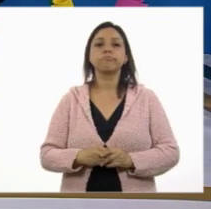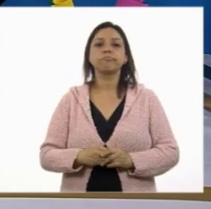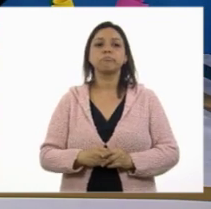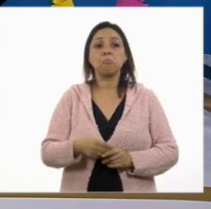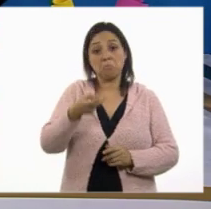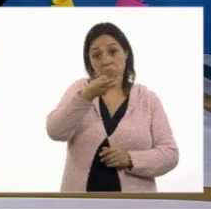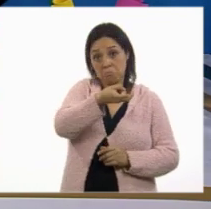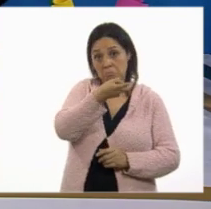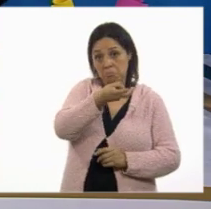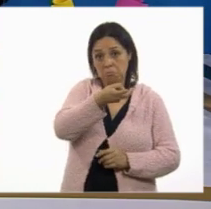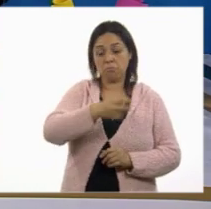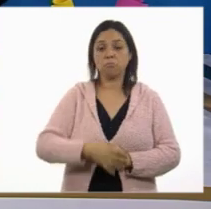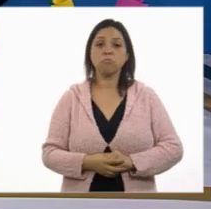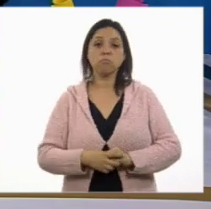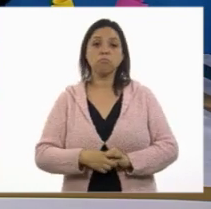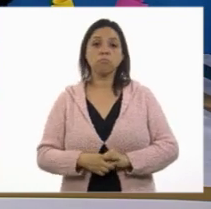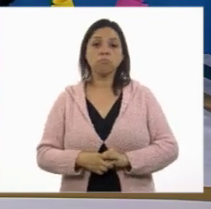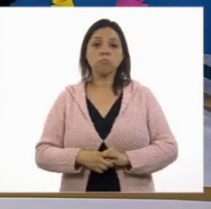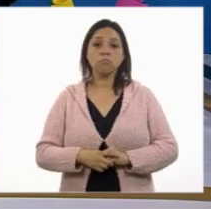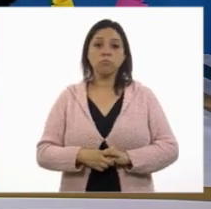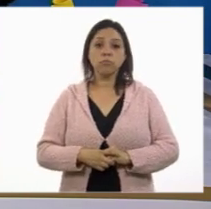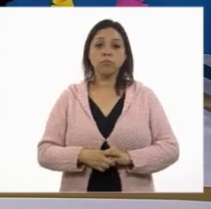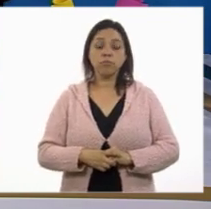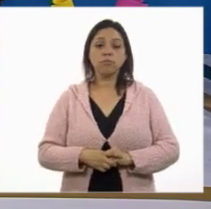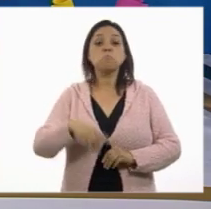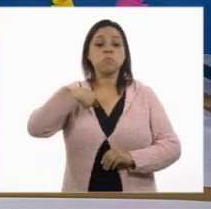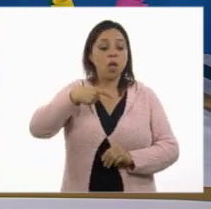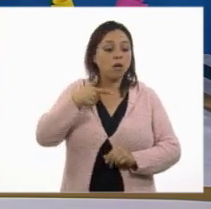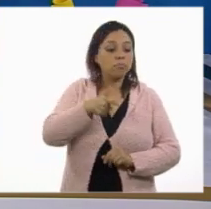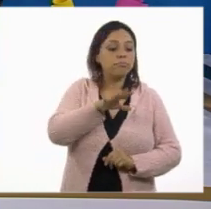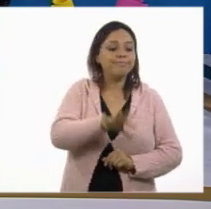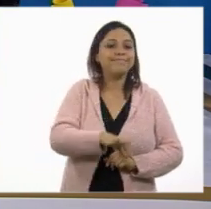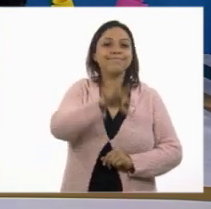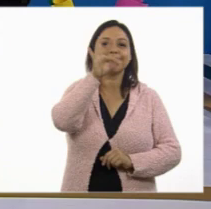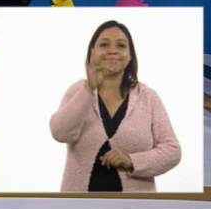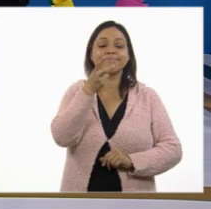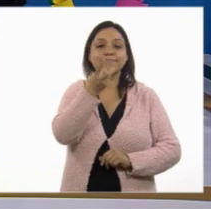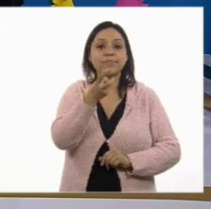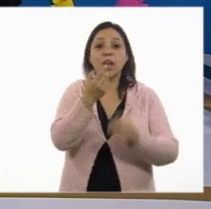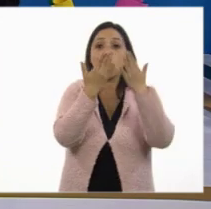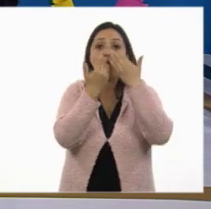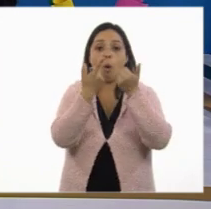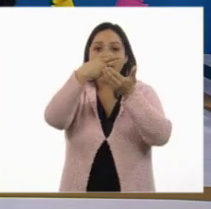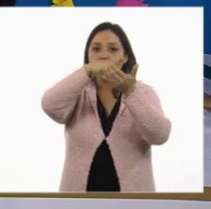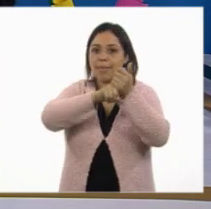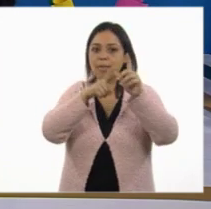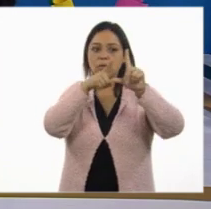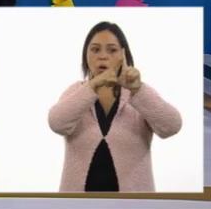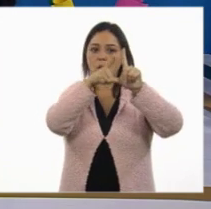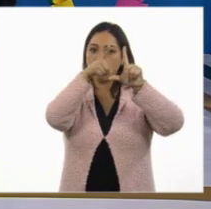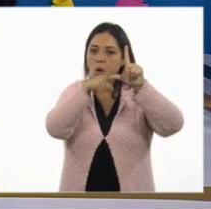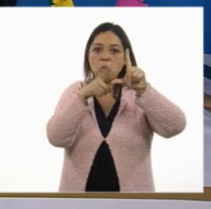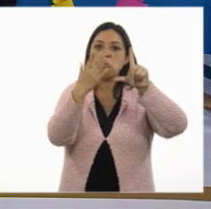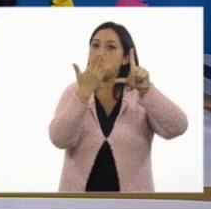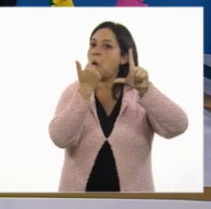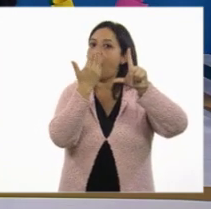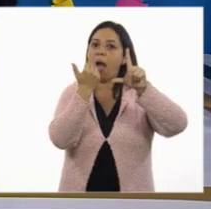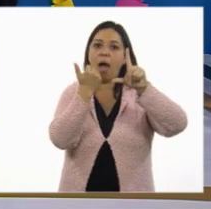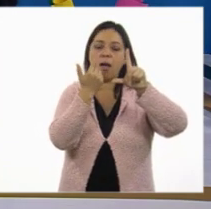Esta. Perfecto. Y mira, yo también encontré esta que no tiene ángulo recto. Es decir, que